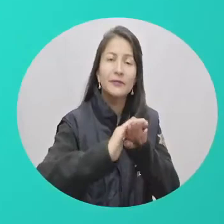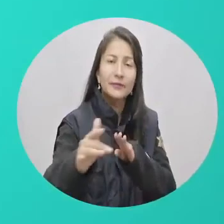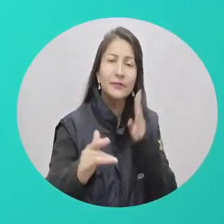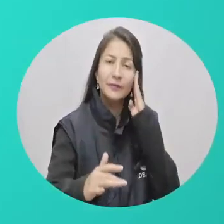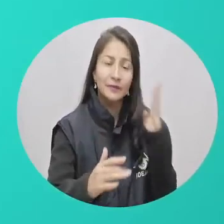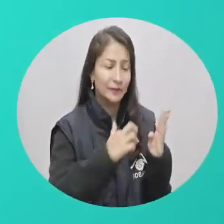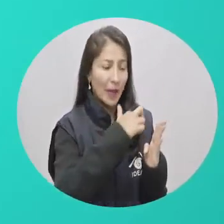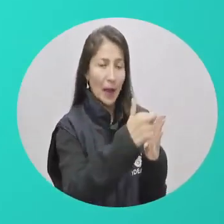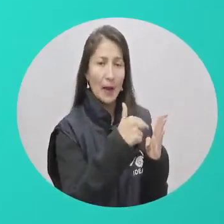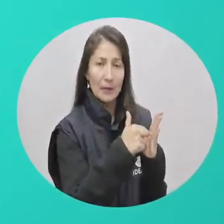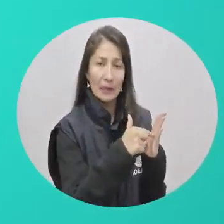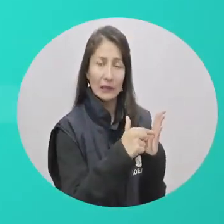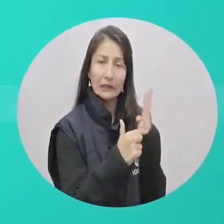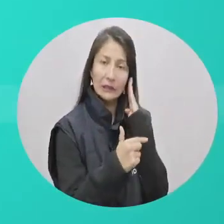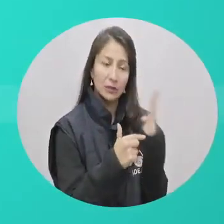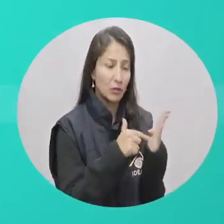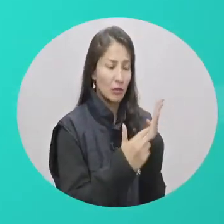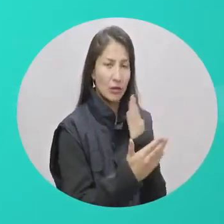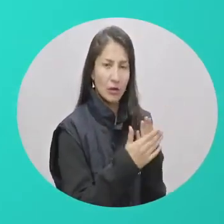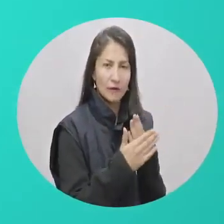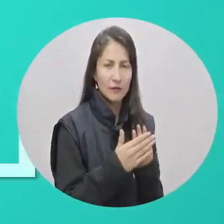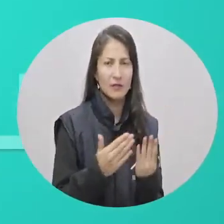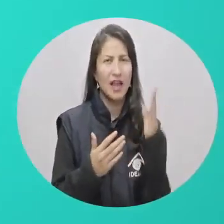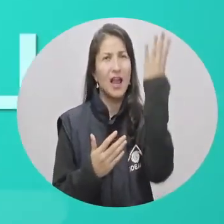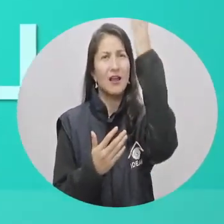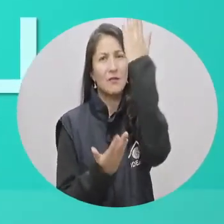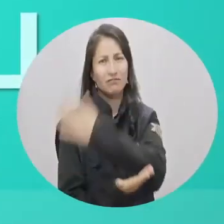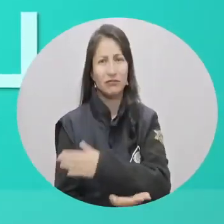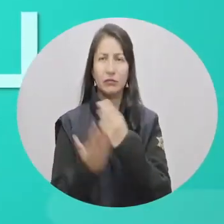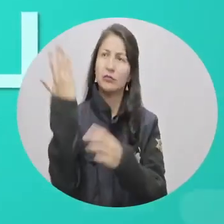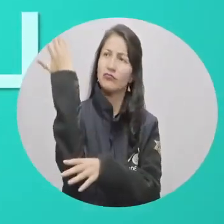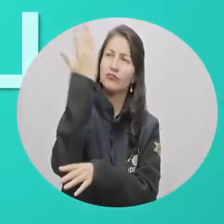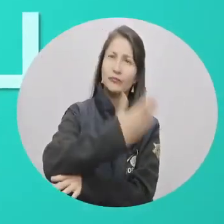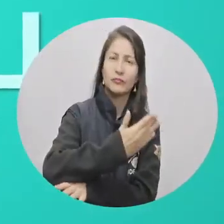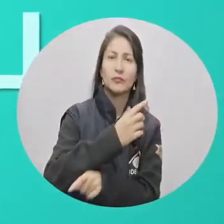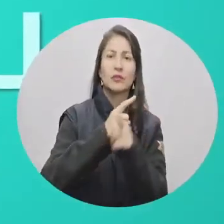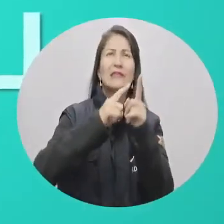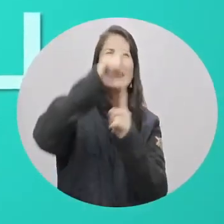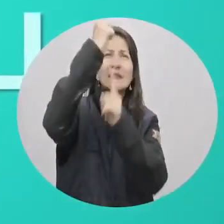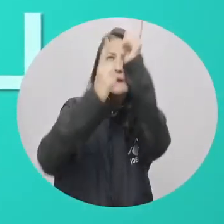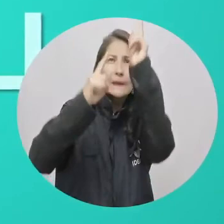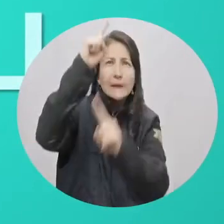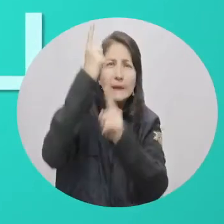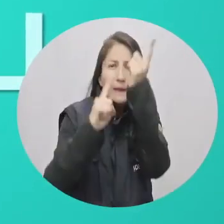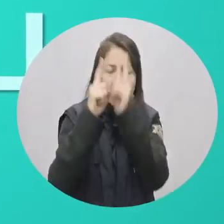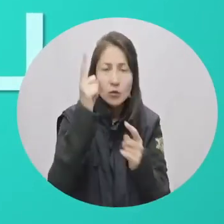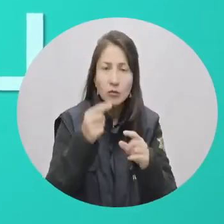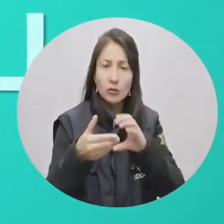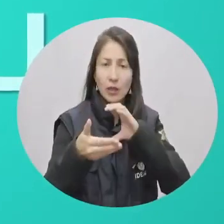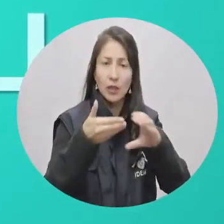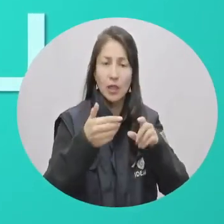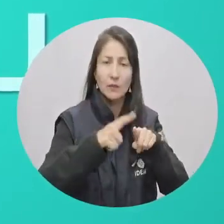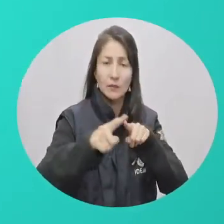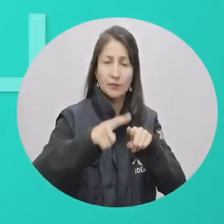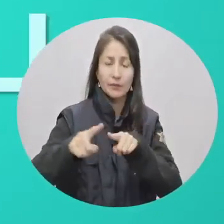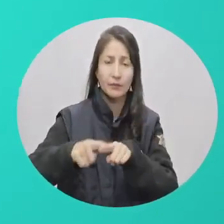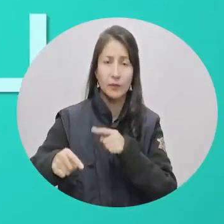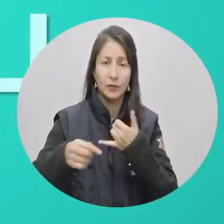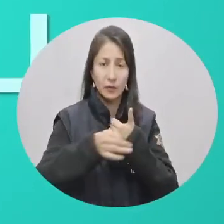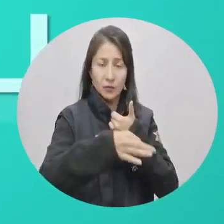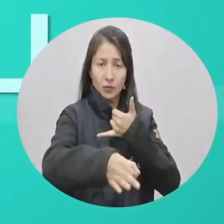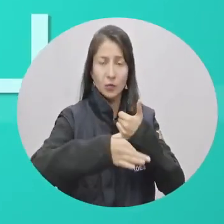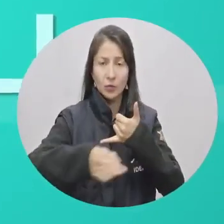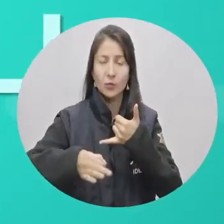www.idean.gov.co. Te invitamos a consultar la aplicación Mi Pronóstico del IDEAN. Ahora con información sobre deforestación, rayos,